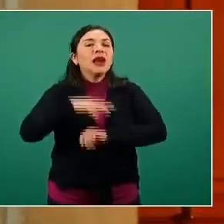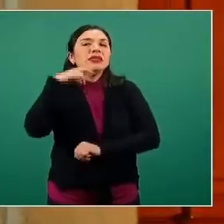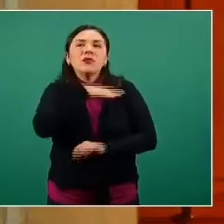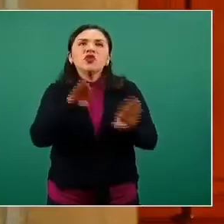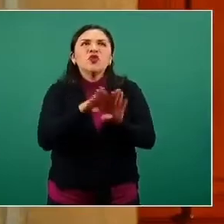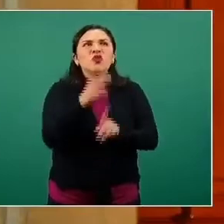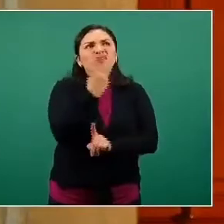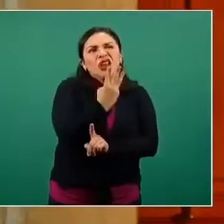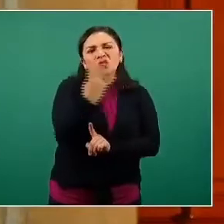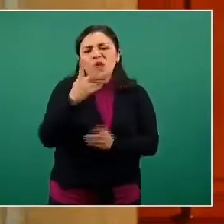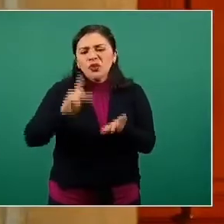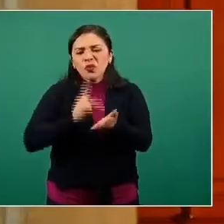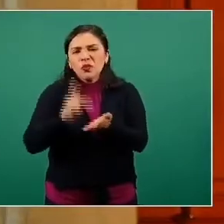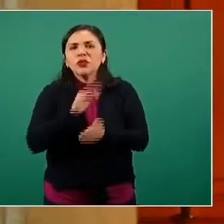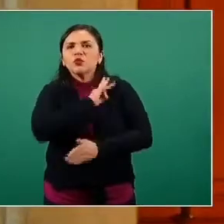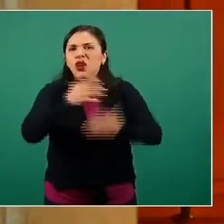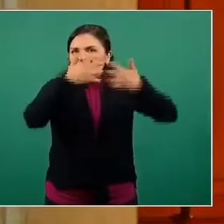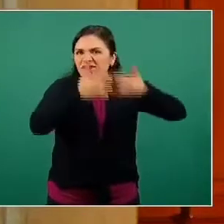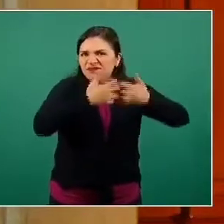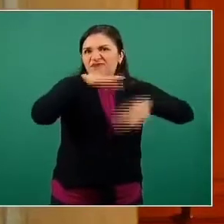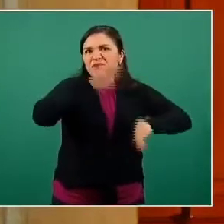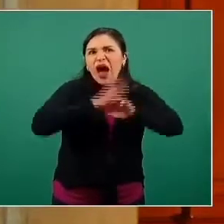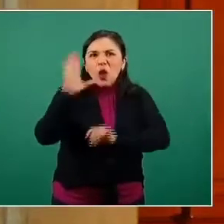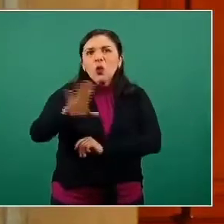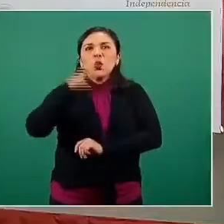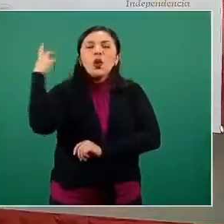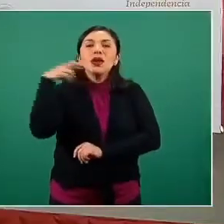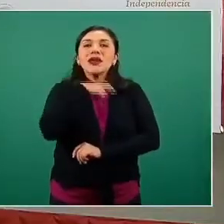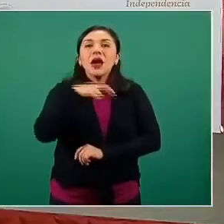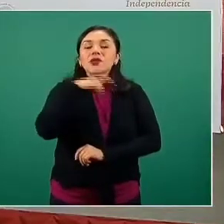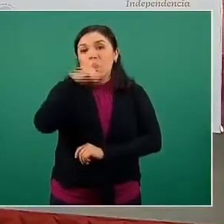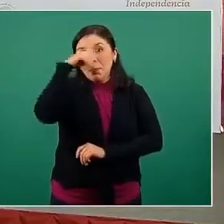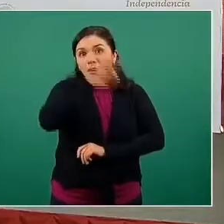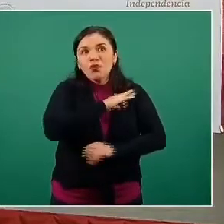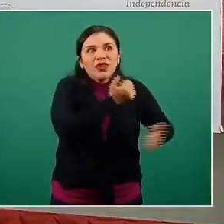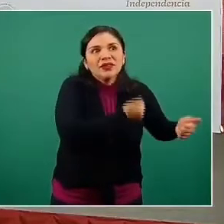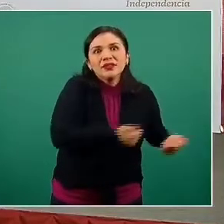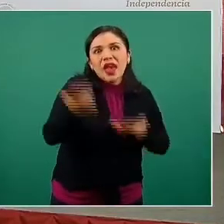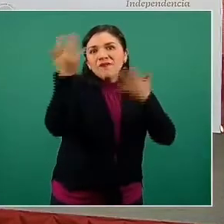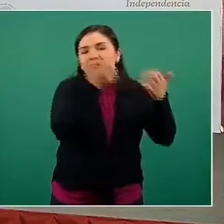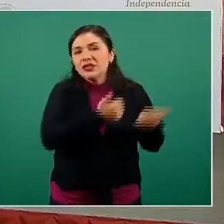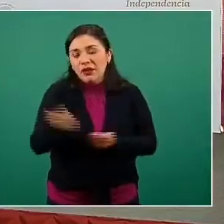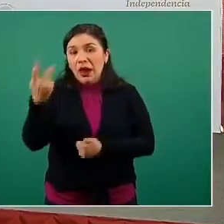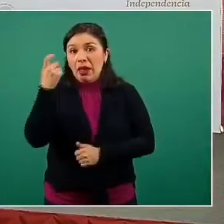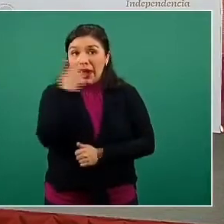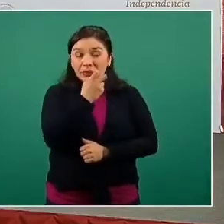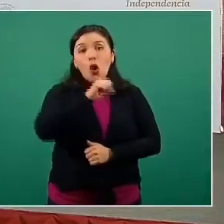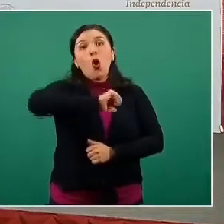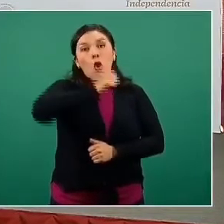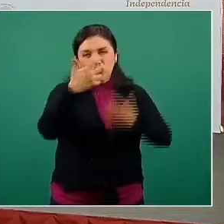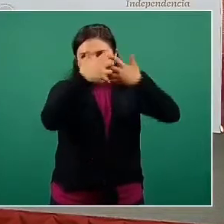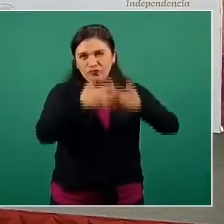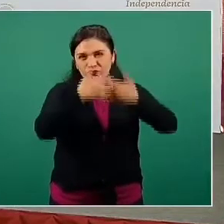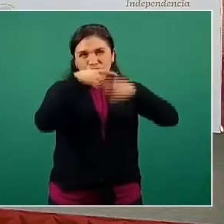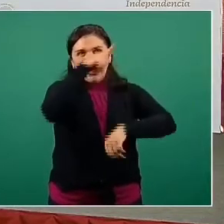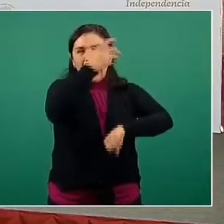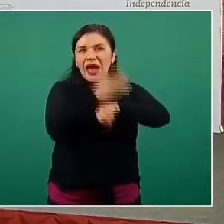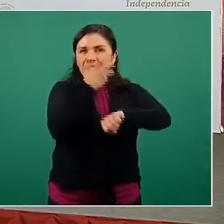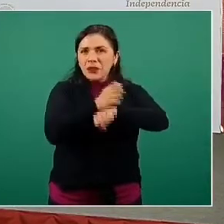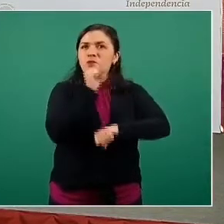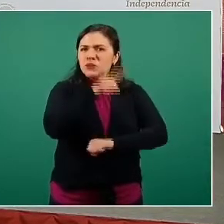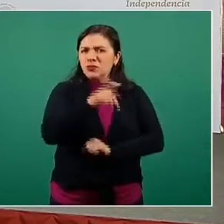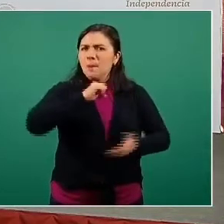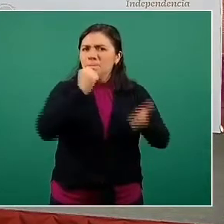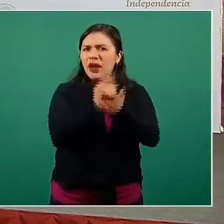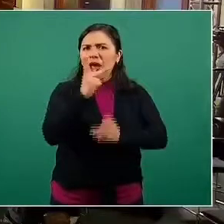y cuatro veces la capacidad de producción, sobre todo para la exportación. Pfizer tiene otra planta en Estados Unidos, pero